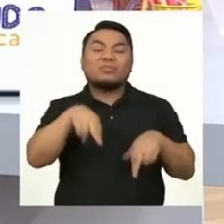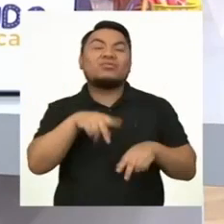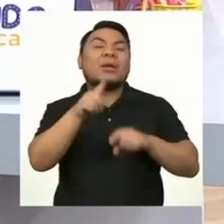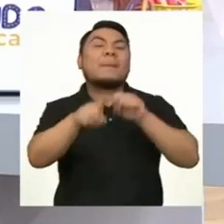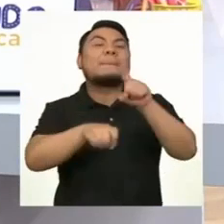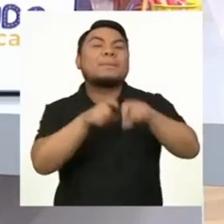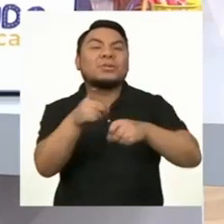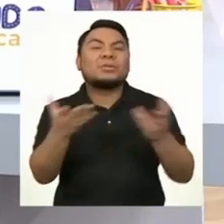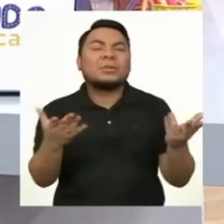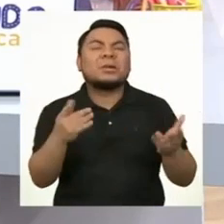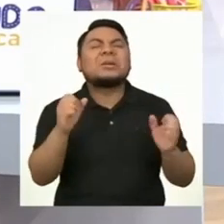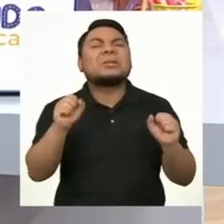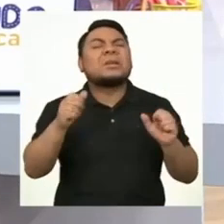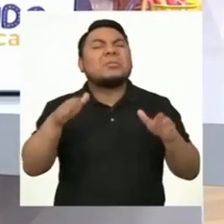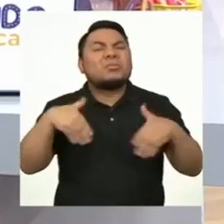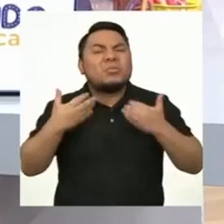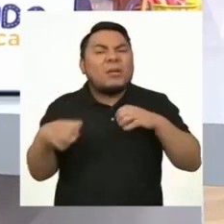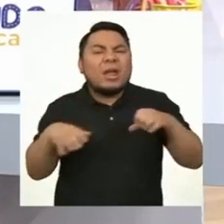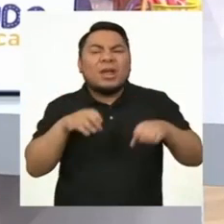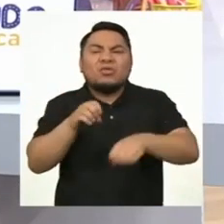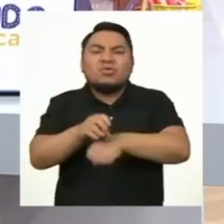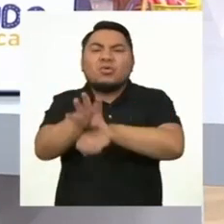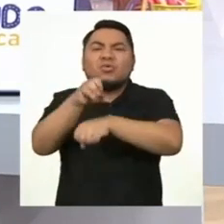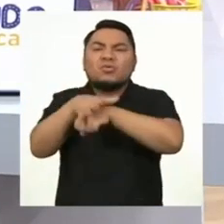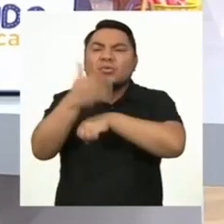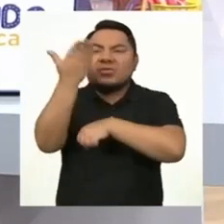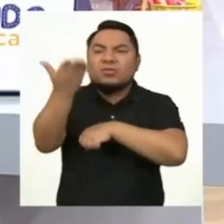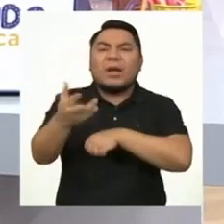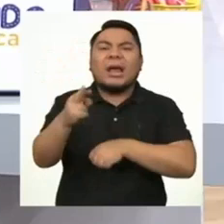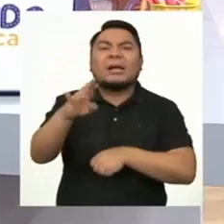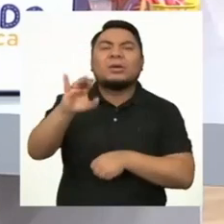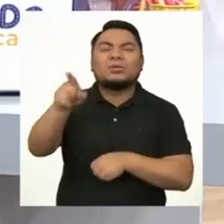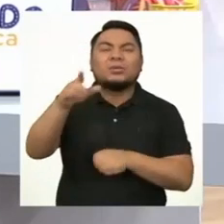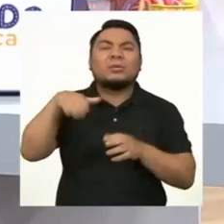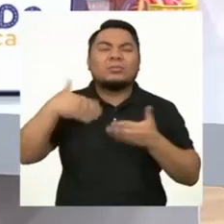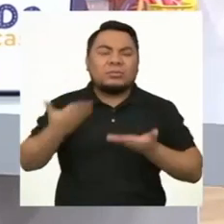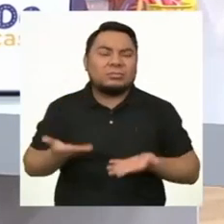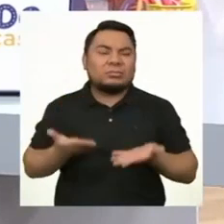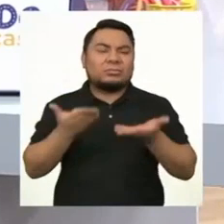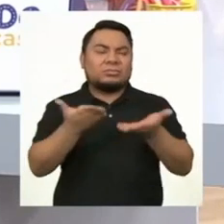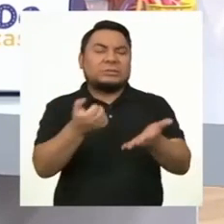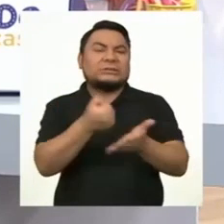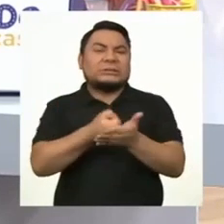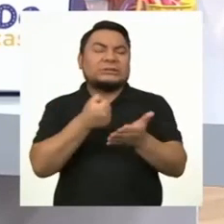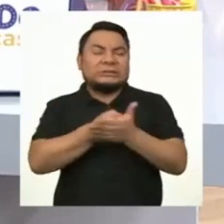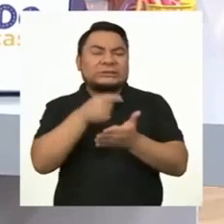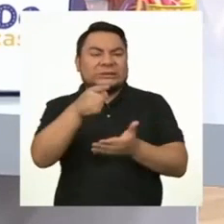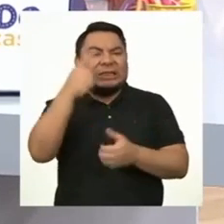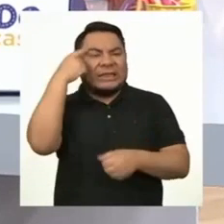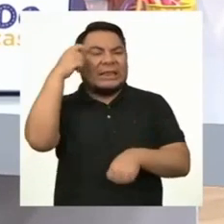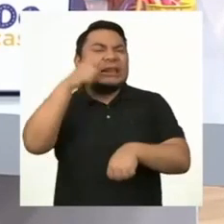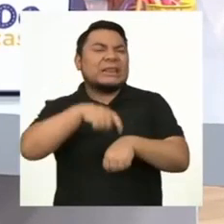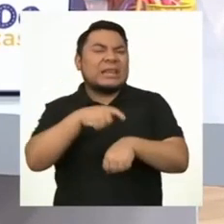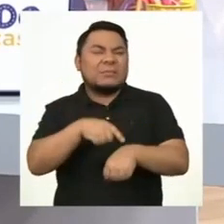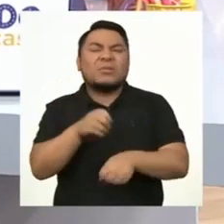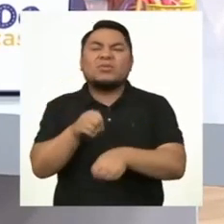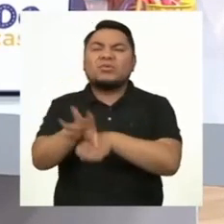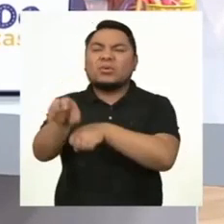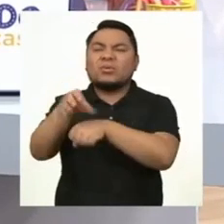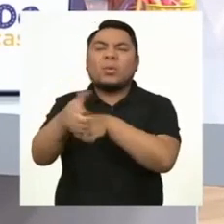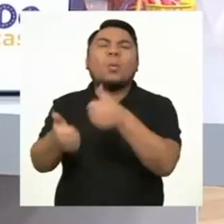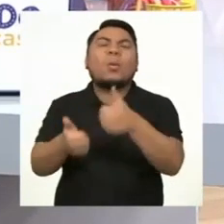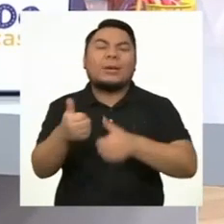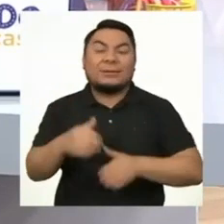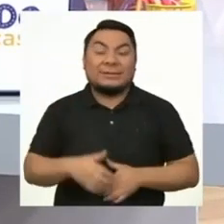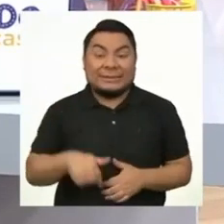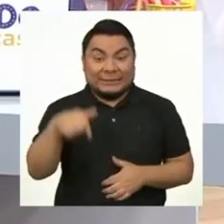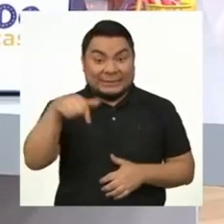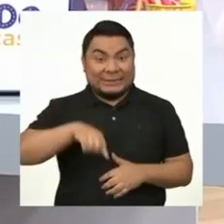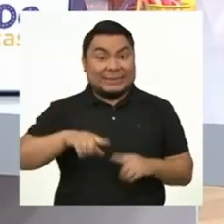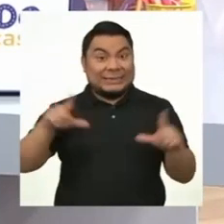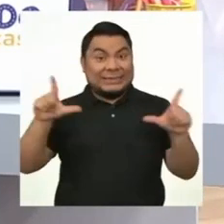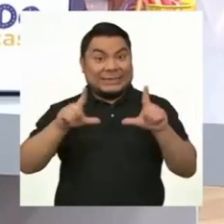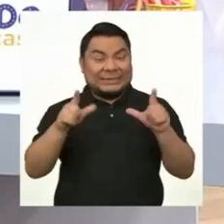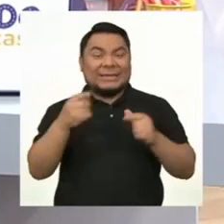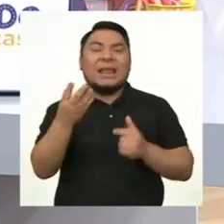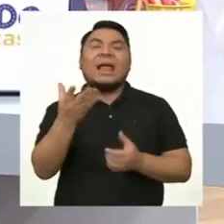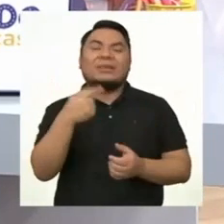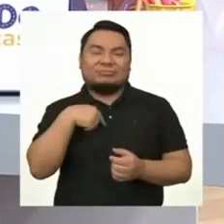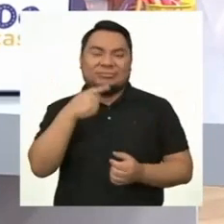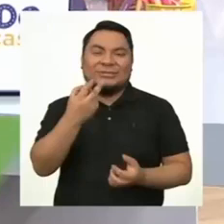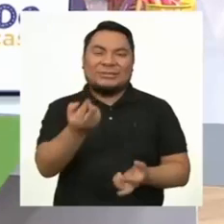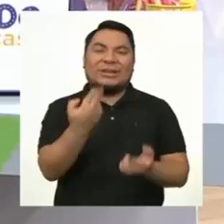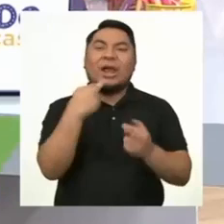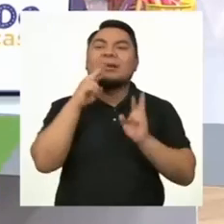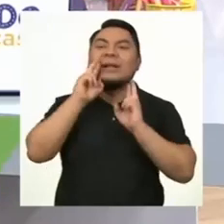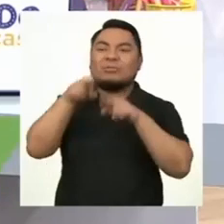pregunta ¿qué podrías aconsejar a Raúl para que pueda afrontar de manera adecuada esta situación? Y en este programa responderemos a la